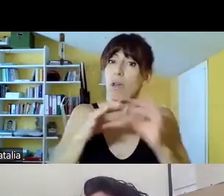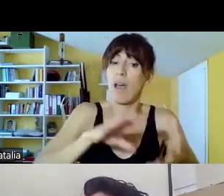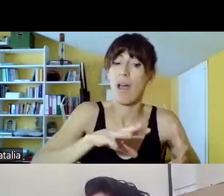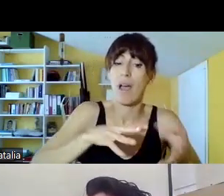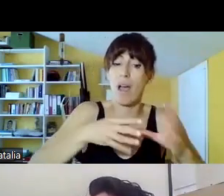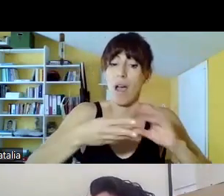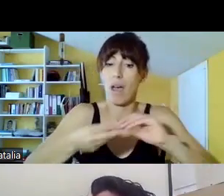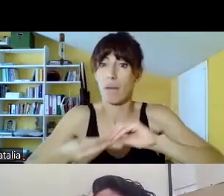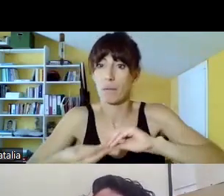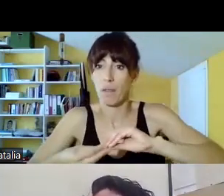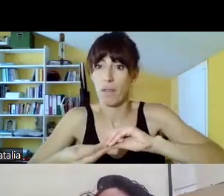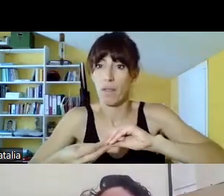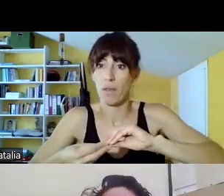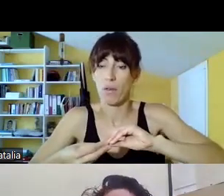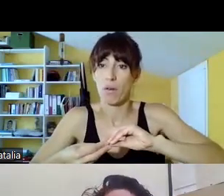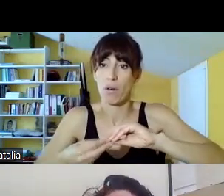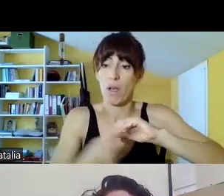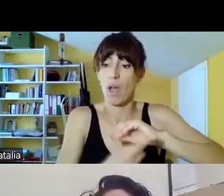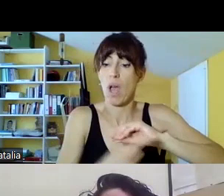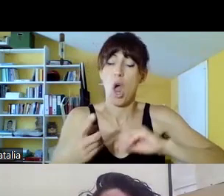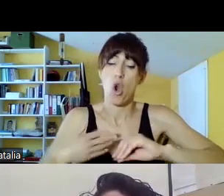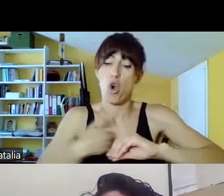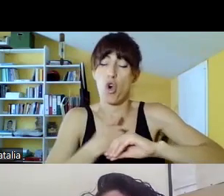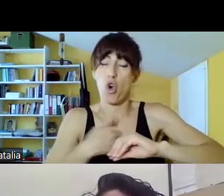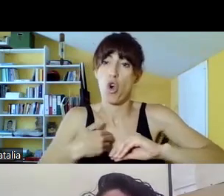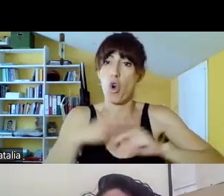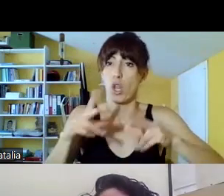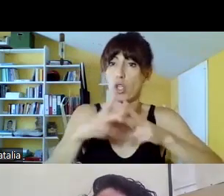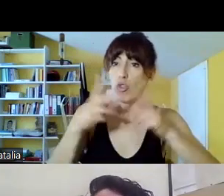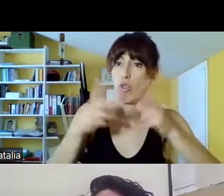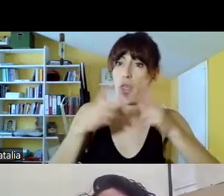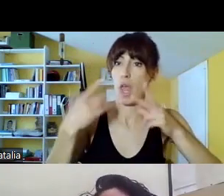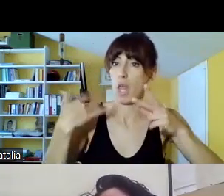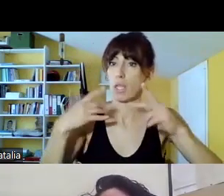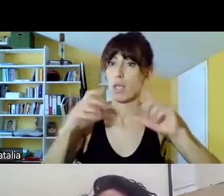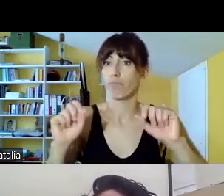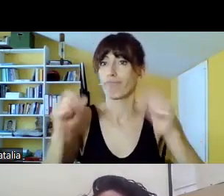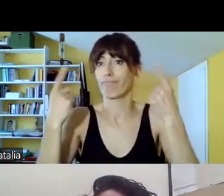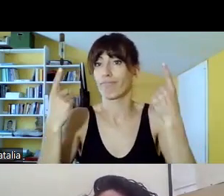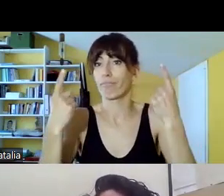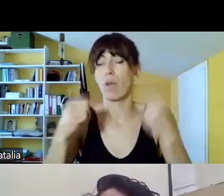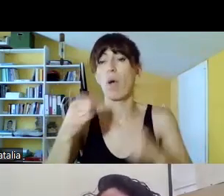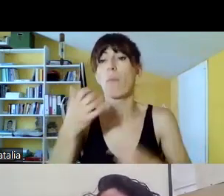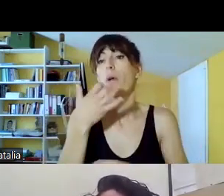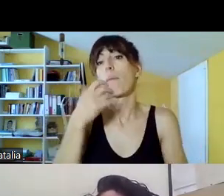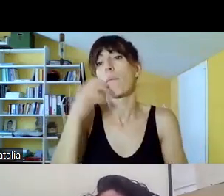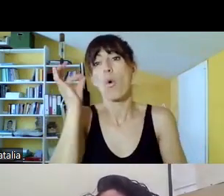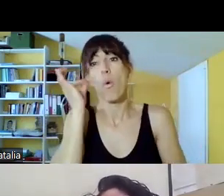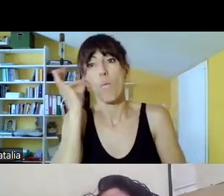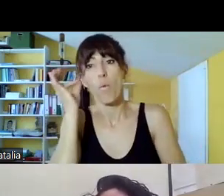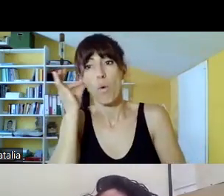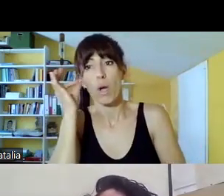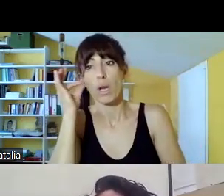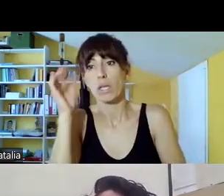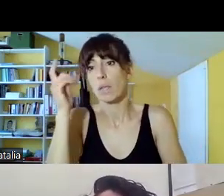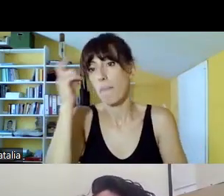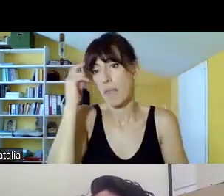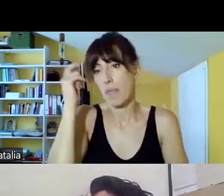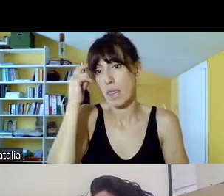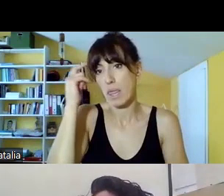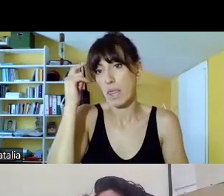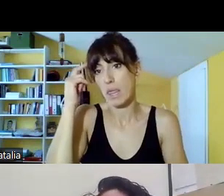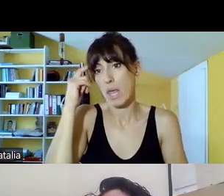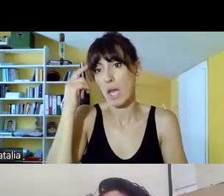cada uno de los sexos a los roles sociales establecidos. En el caso de las mujeres, por ejemplo, la buena salud mental iría ligada a